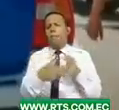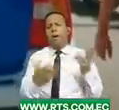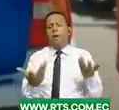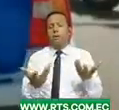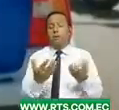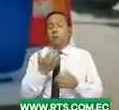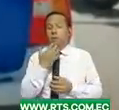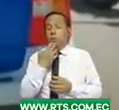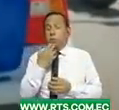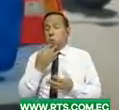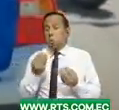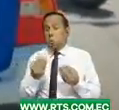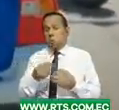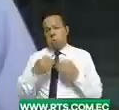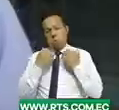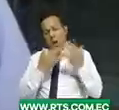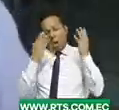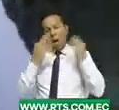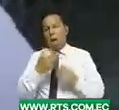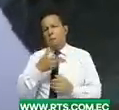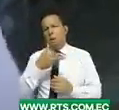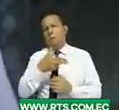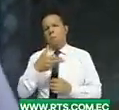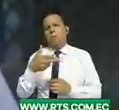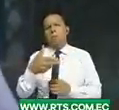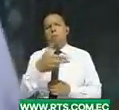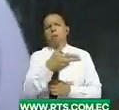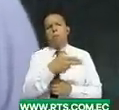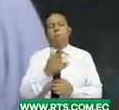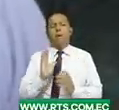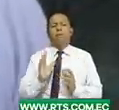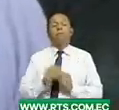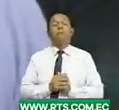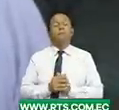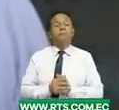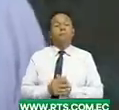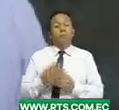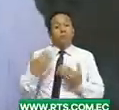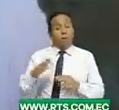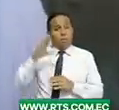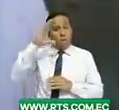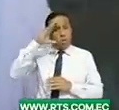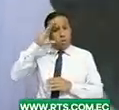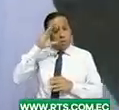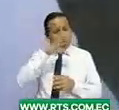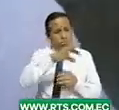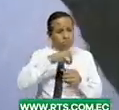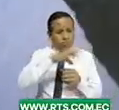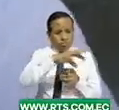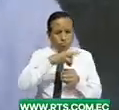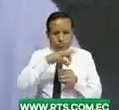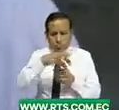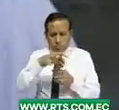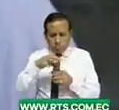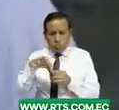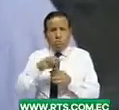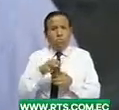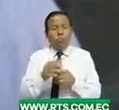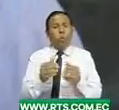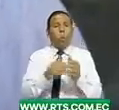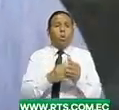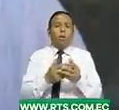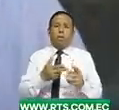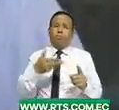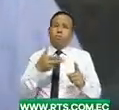miedo. Criminalística ha levantado los indicios que se presentaron dentro de esta escena, nuevamente de otro nuevo crimen violento. Y se van a hacer